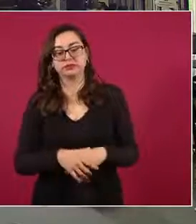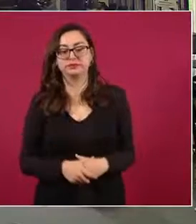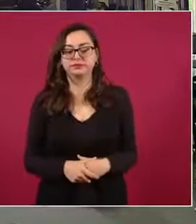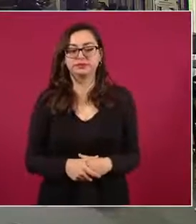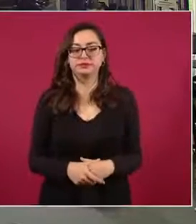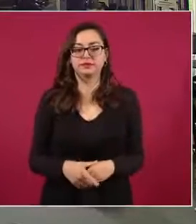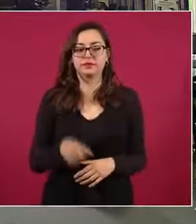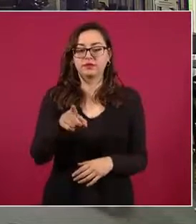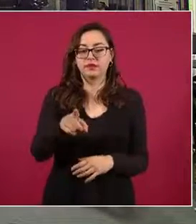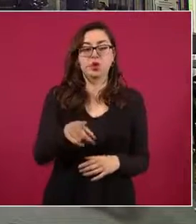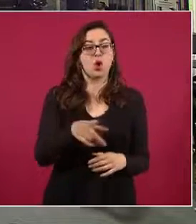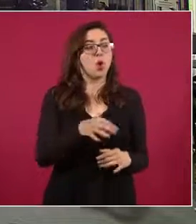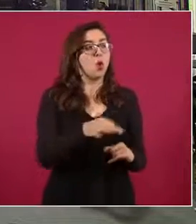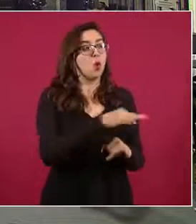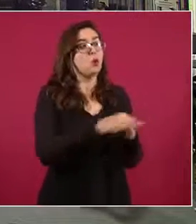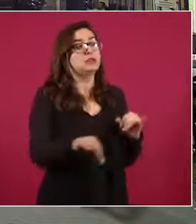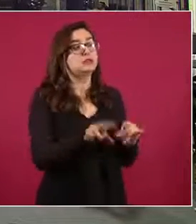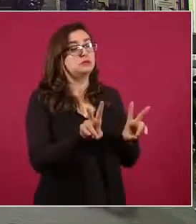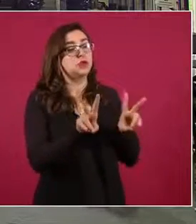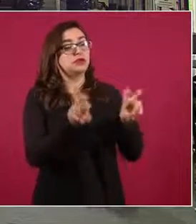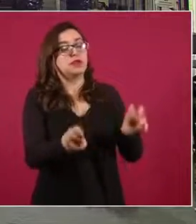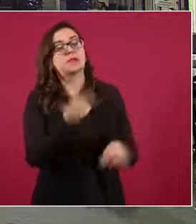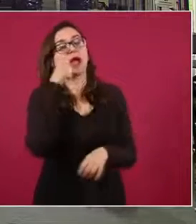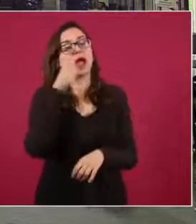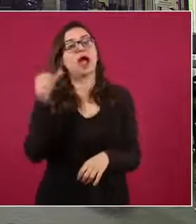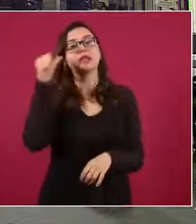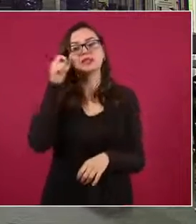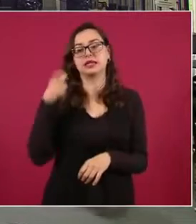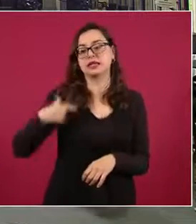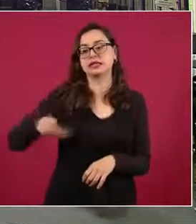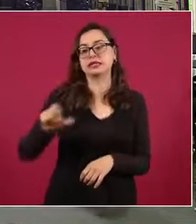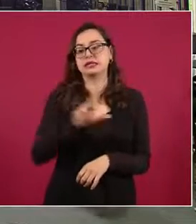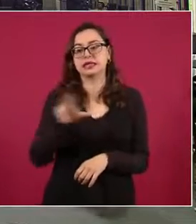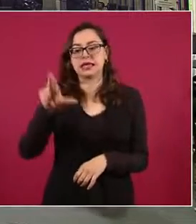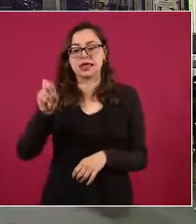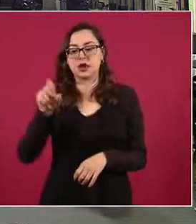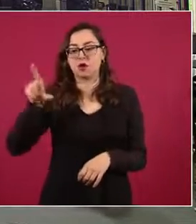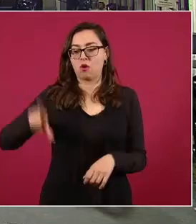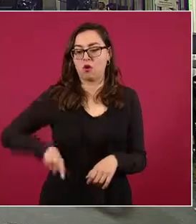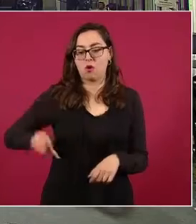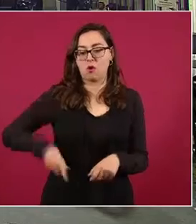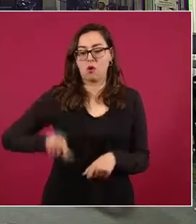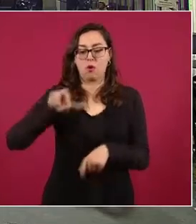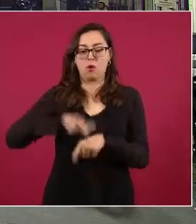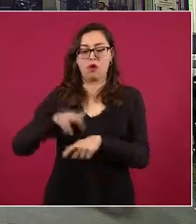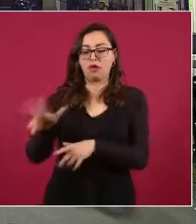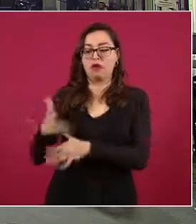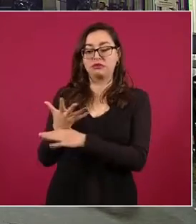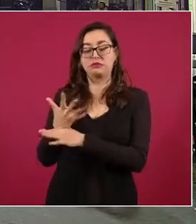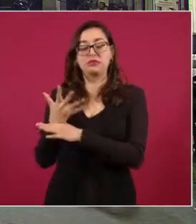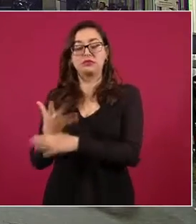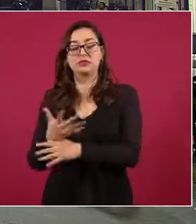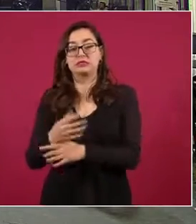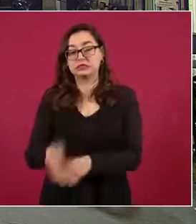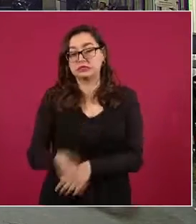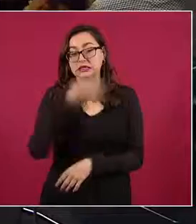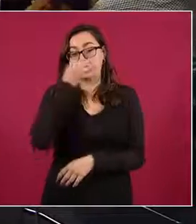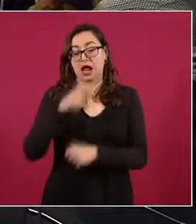tema, presidente. Ayer estuvo el gobernador Carlos Joaquín de Quintana Roo. En 12 días deja el gobierno del estado. ¿Ya